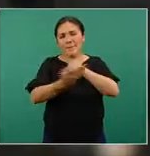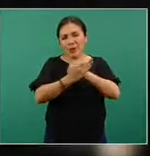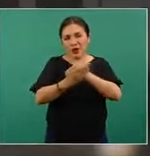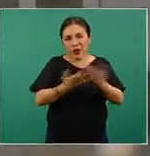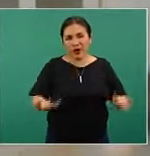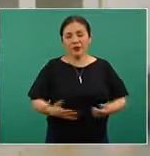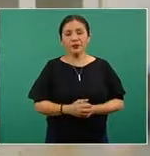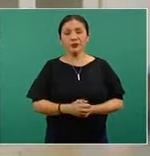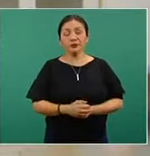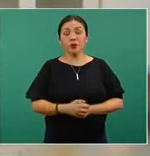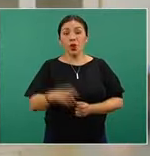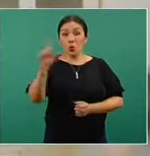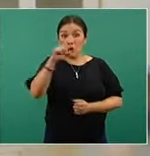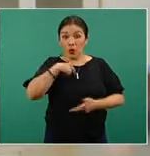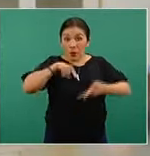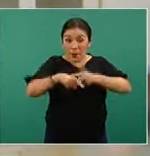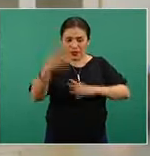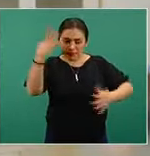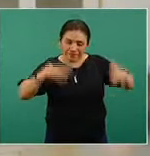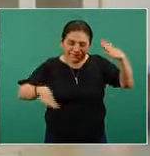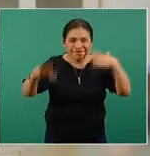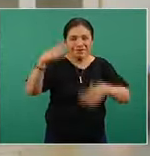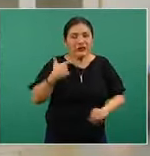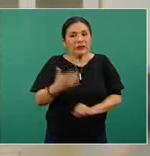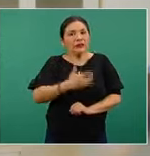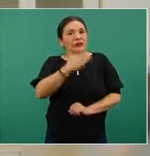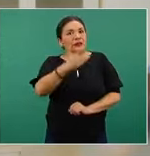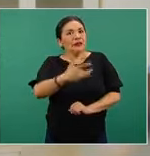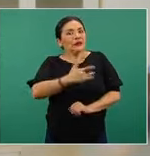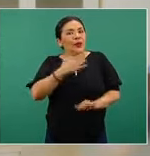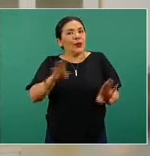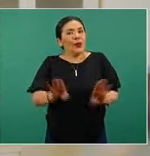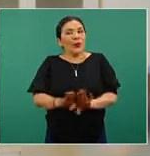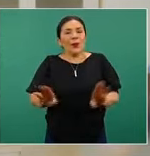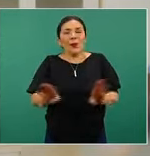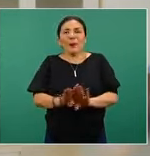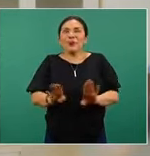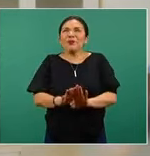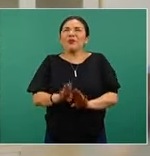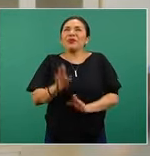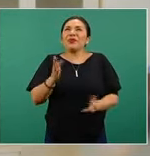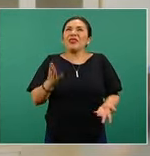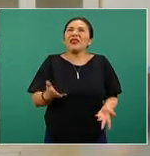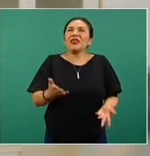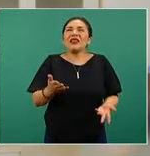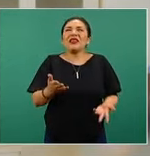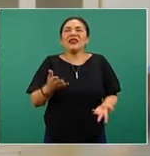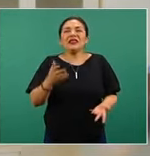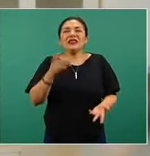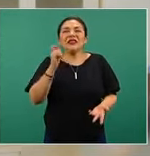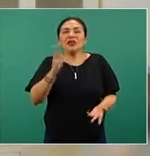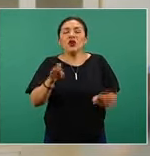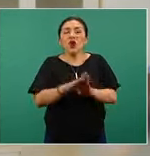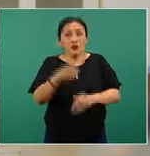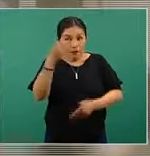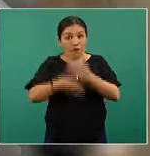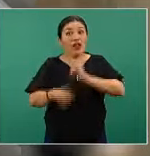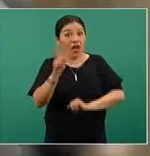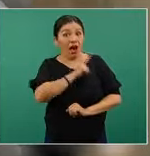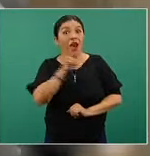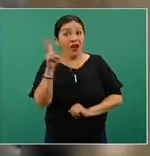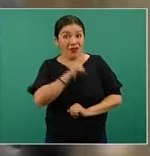desde que nos empezamos a vestir ya que sentimos que será primero que nada es falta de aire ya